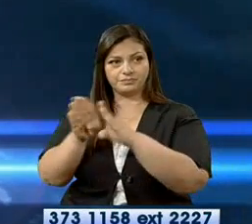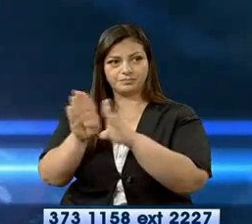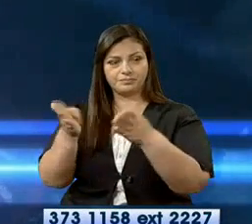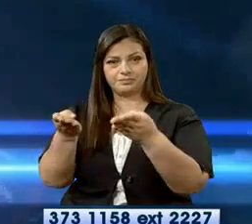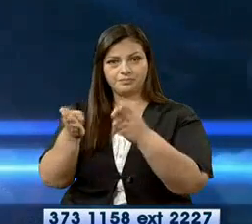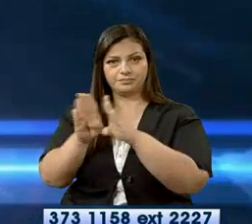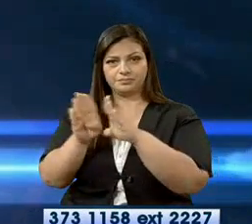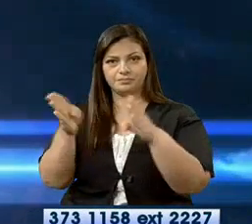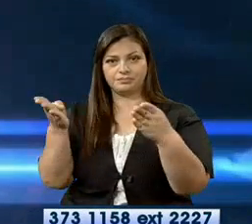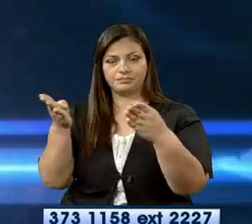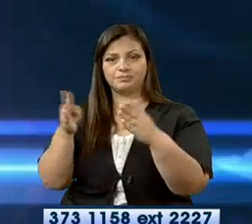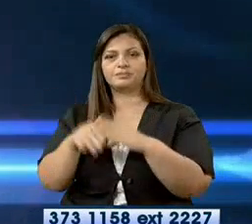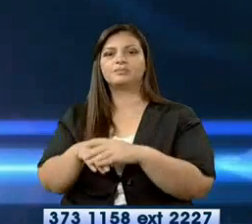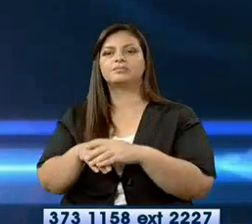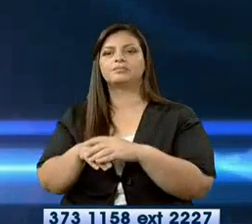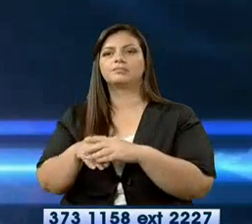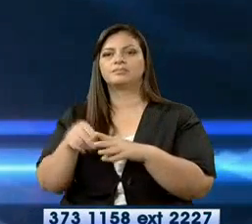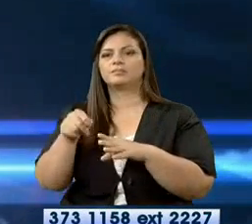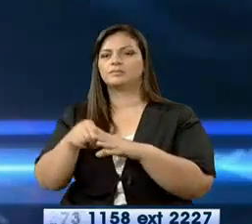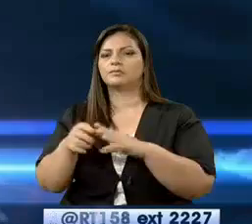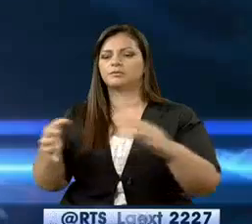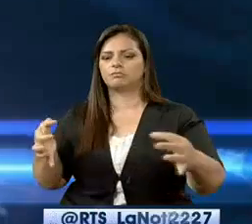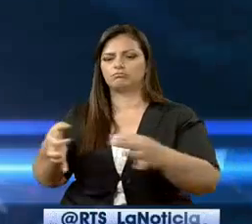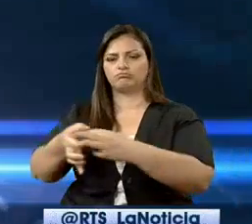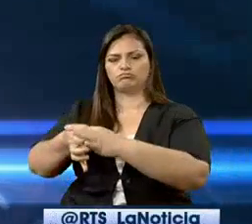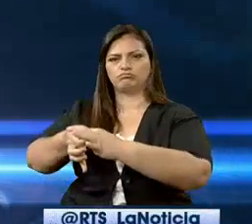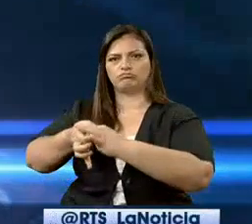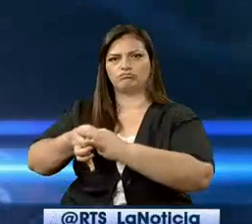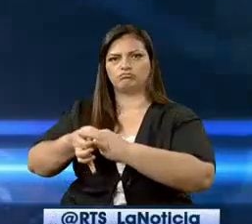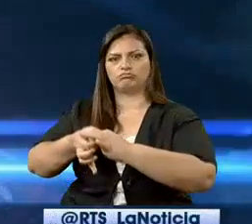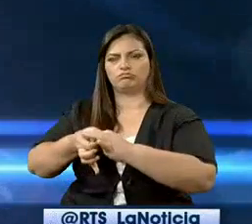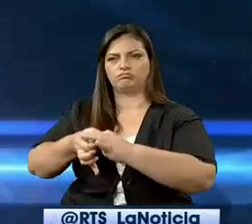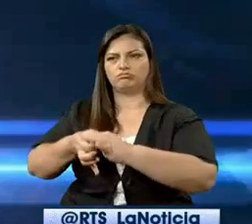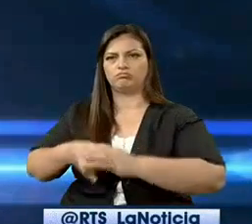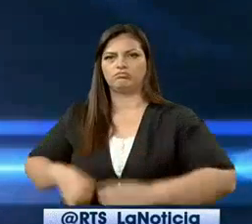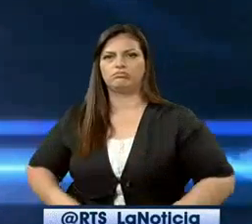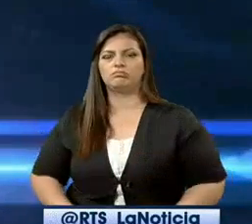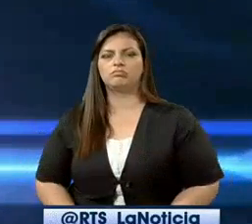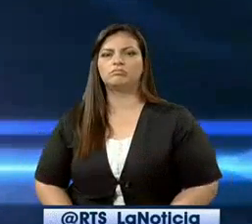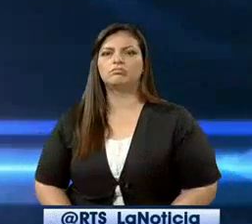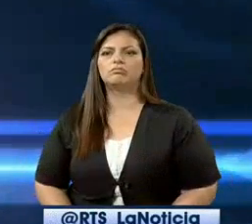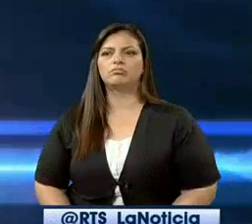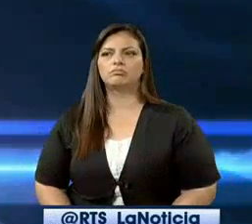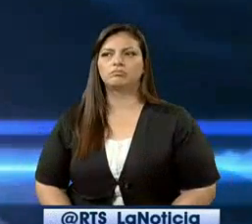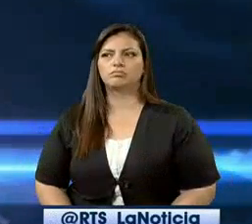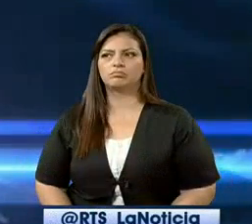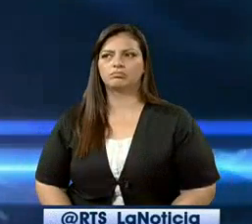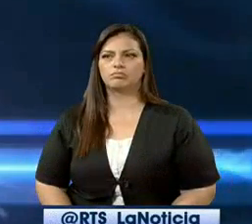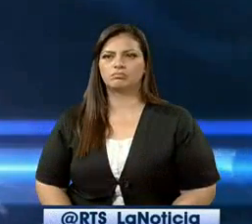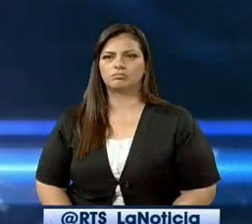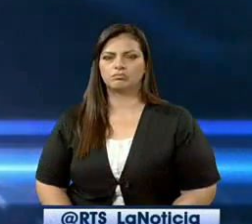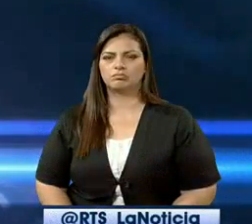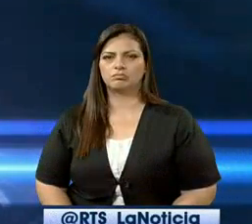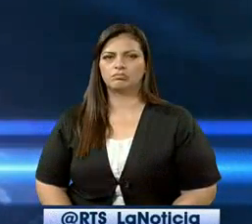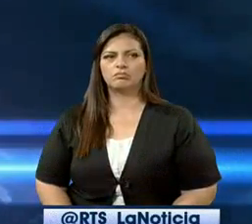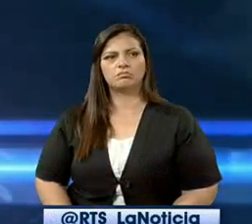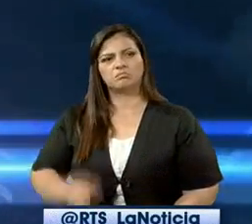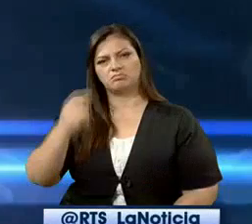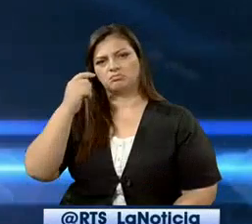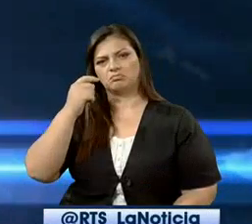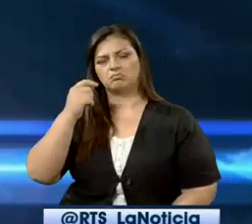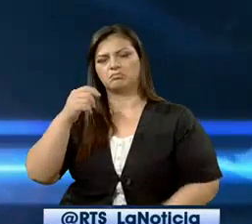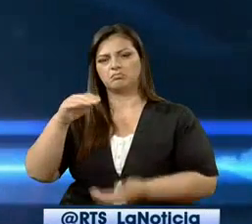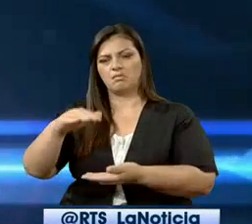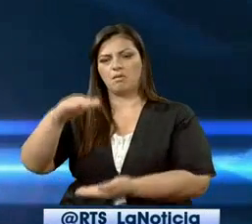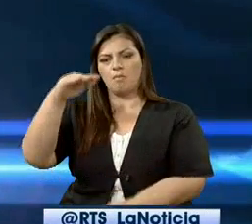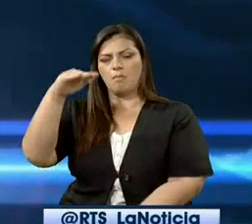plástico con candado seguramente, han puesto un aro y un chute de plástico de 5 galones, que seguramente llevaría agua porque iba con la tapa